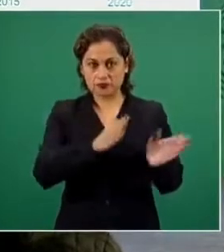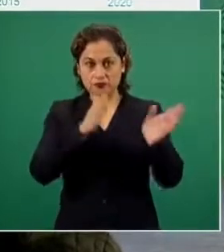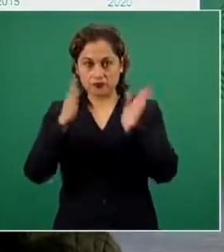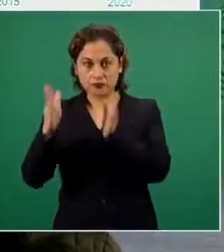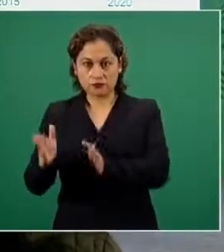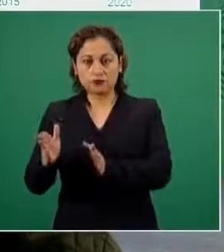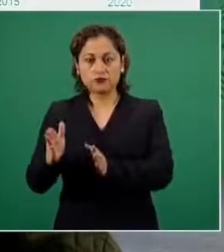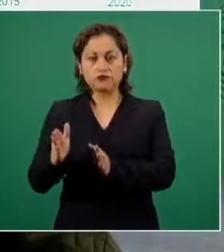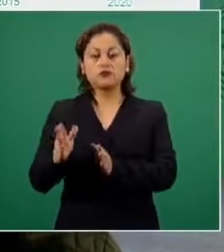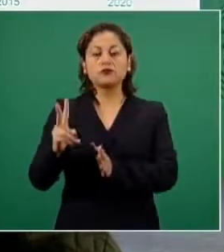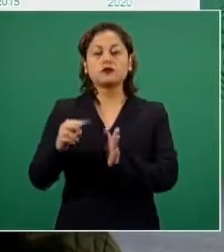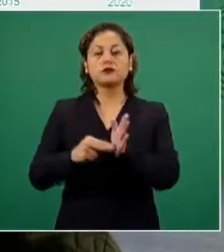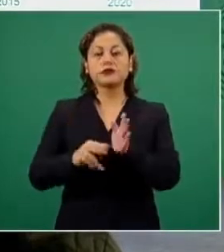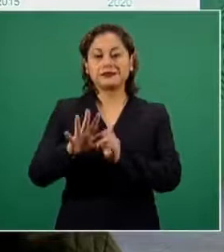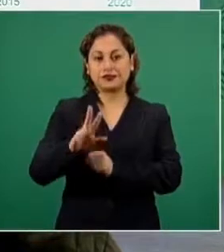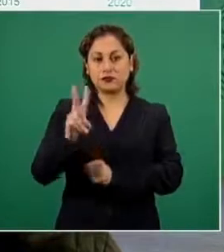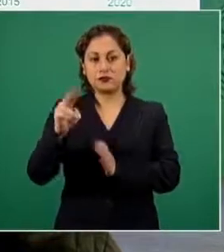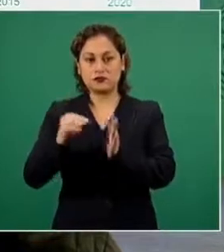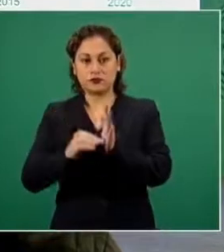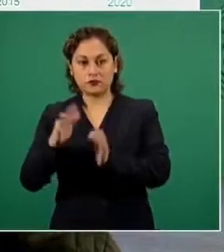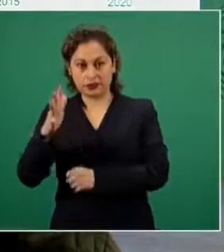del 5 al 10,